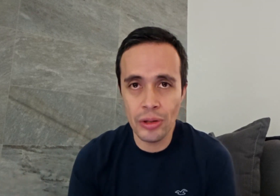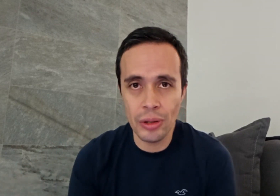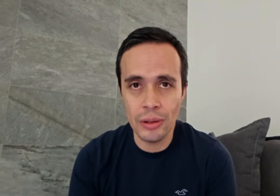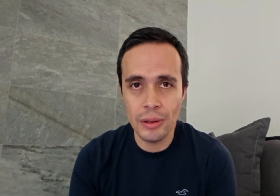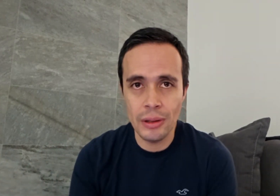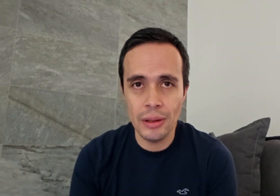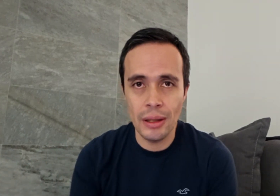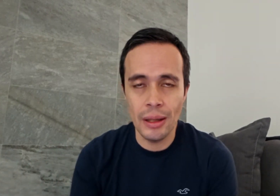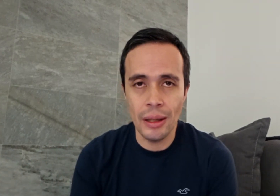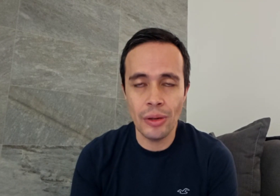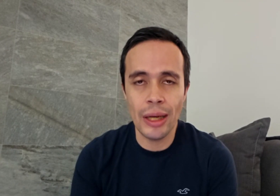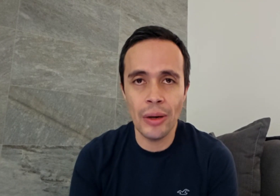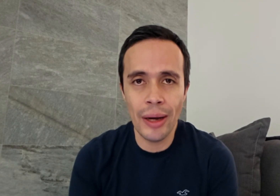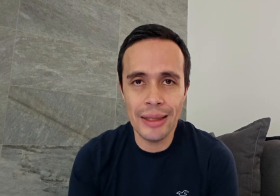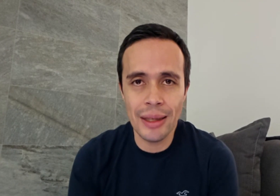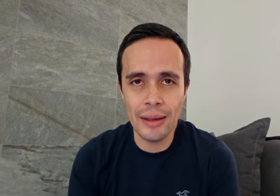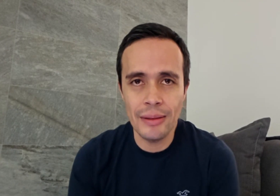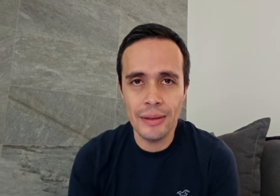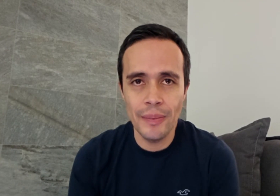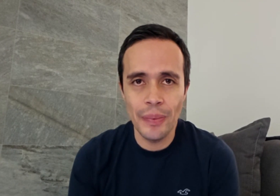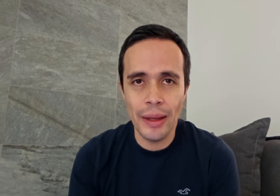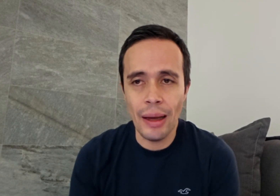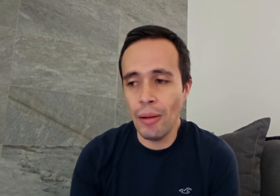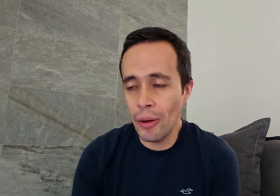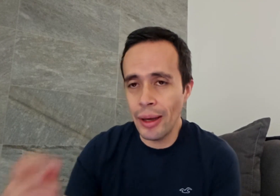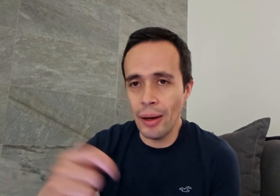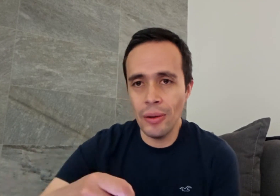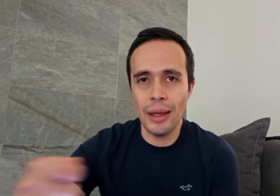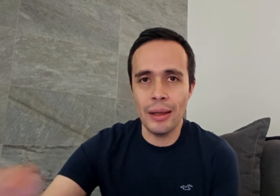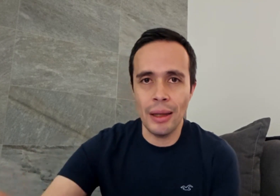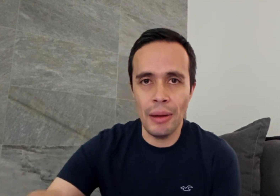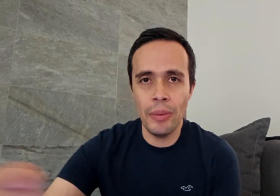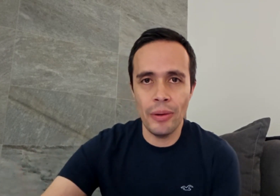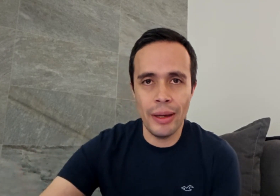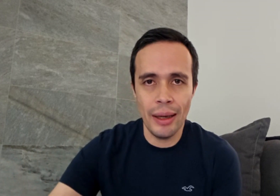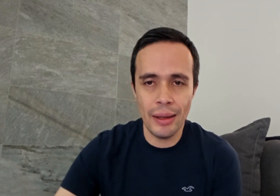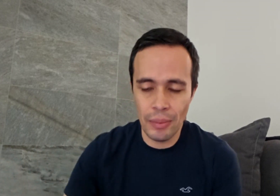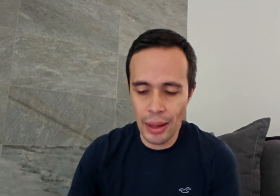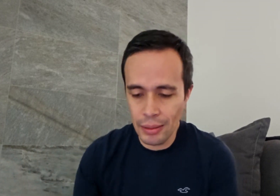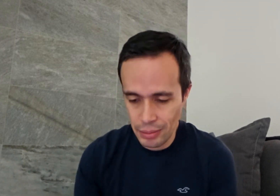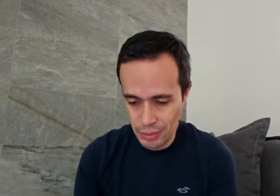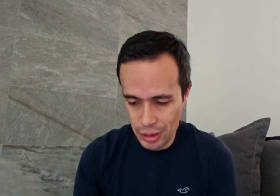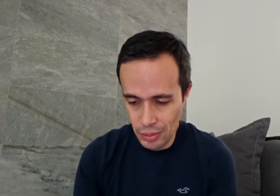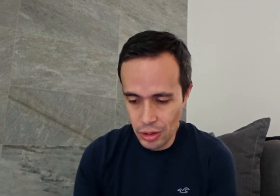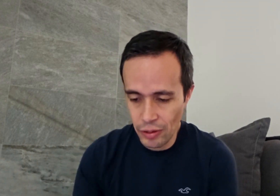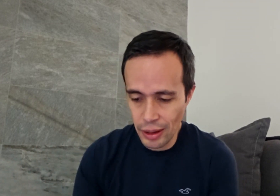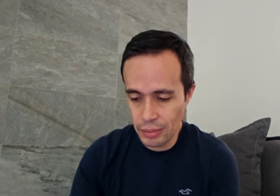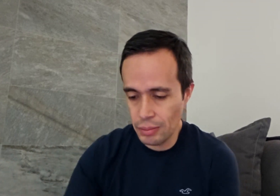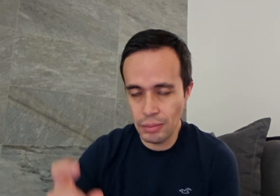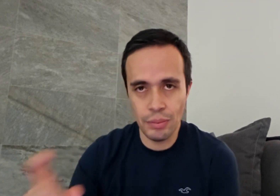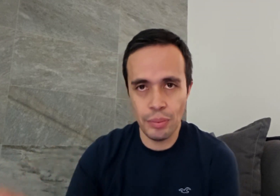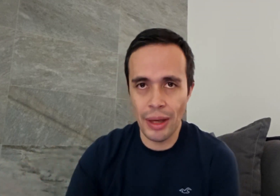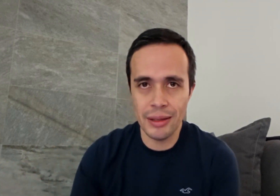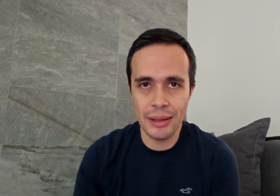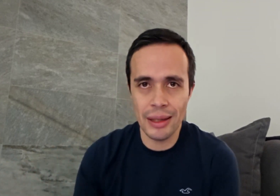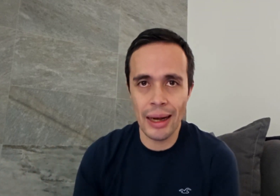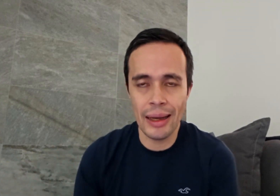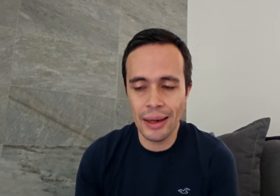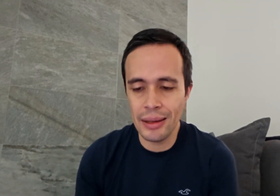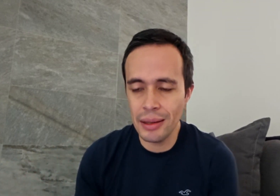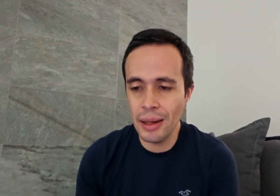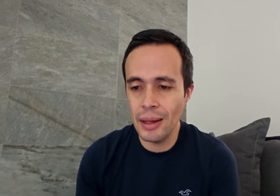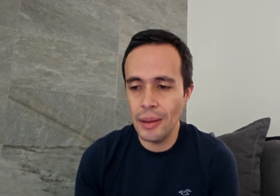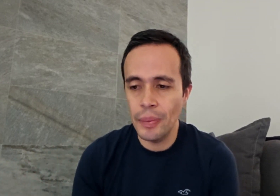de su socio, Lozano Gracia. Y luego Diego quitaba y ponía también, como si fueran piezas